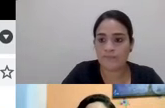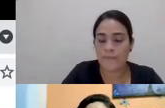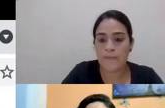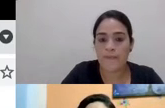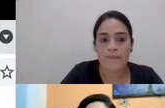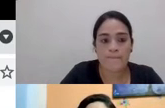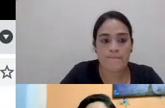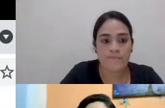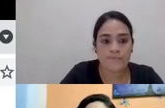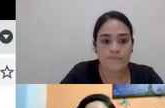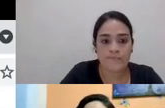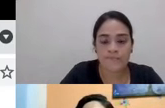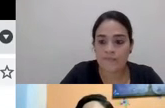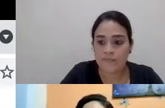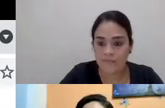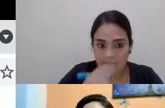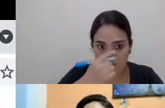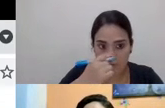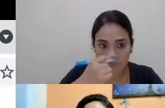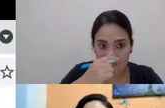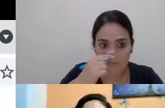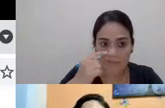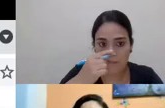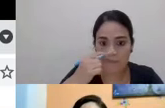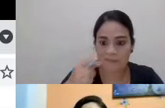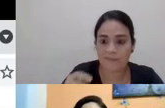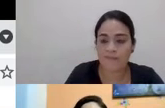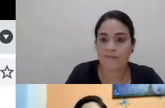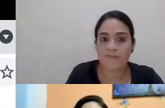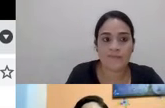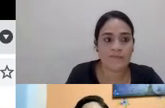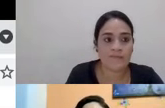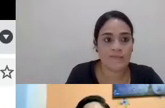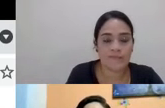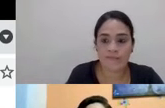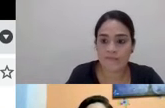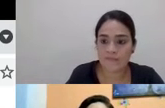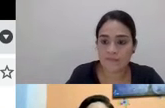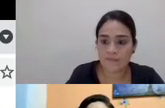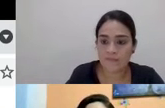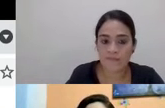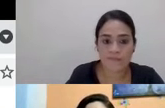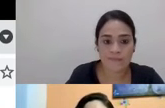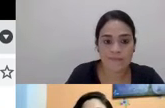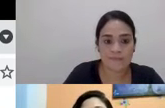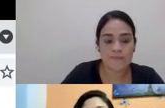caso van a ir a mis cursos y van a buscar el número de cédula. Ese es el curso que les fue